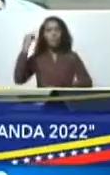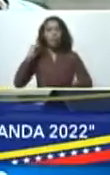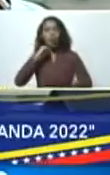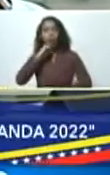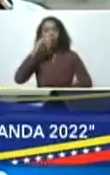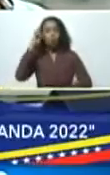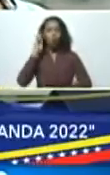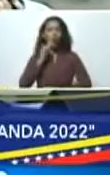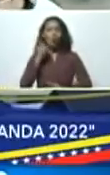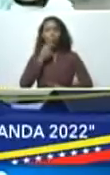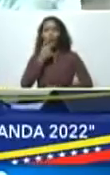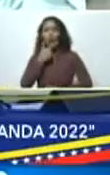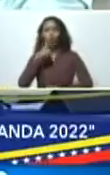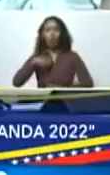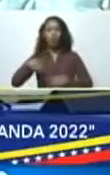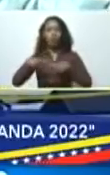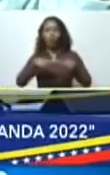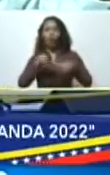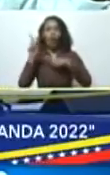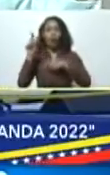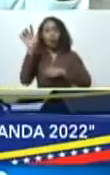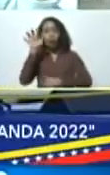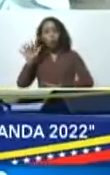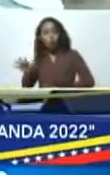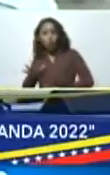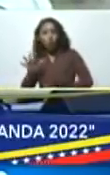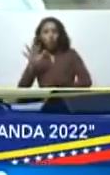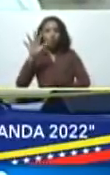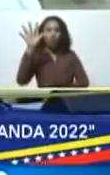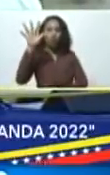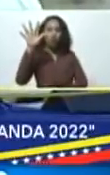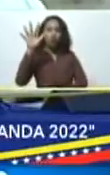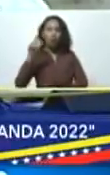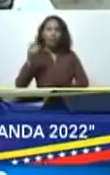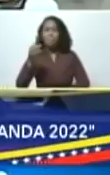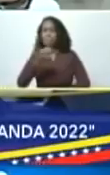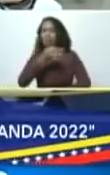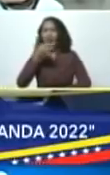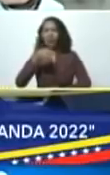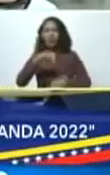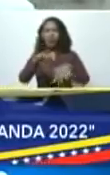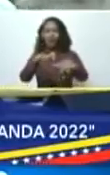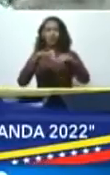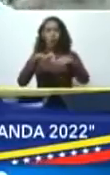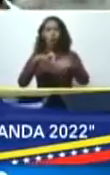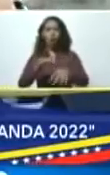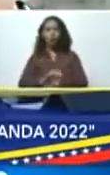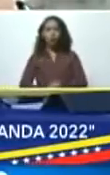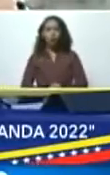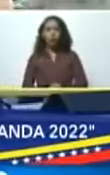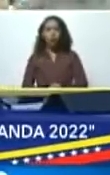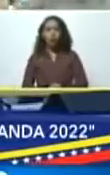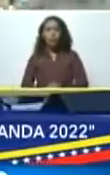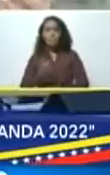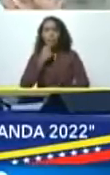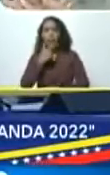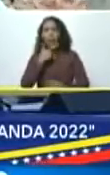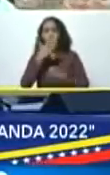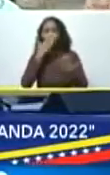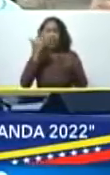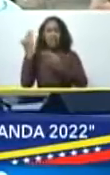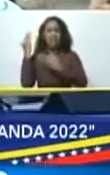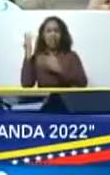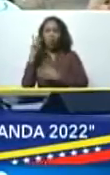tan hermoso, con este guarayra repano espectacular. Más bello que esto, no